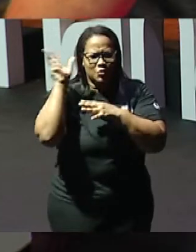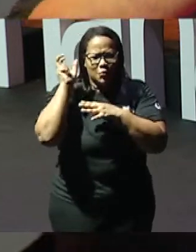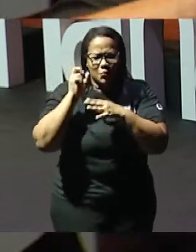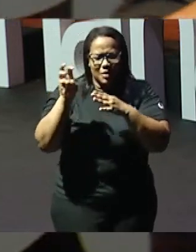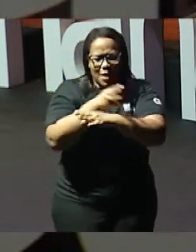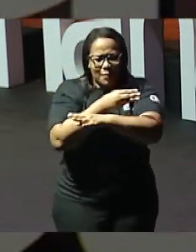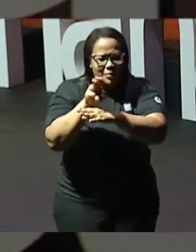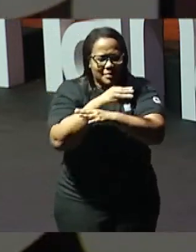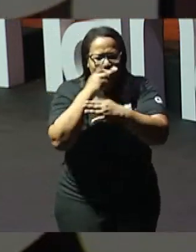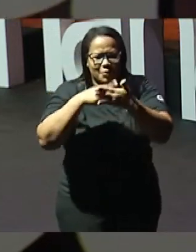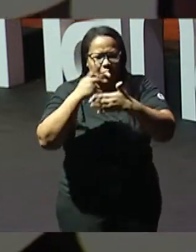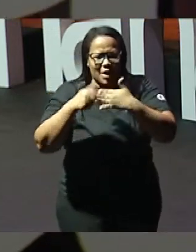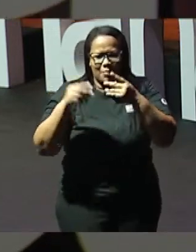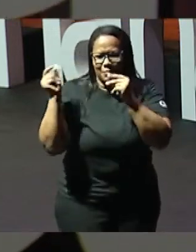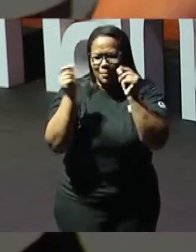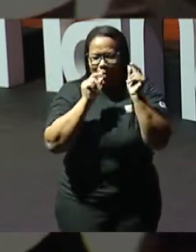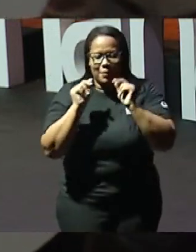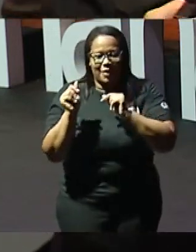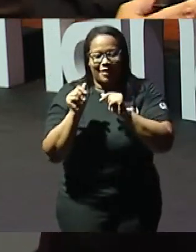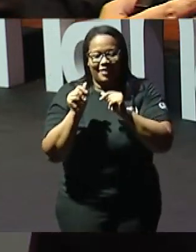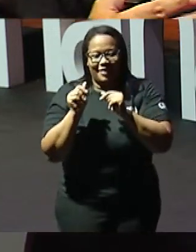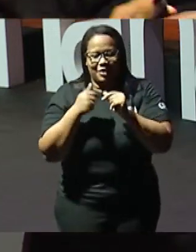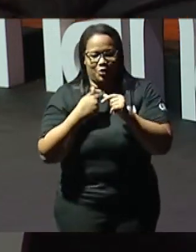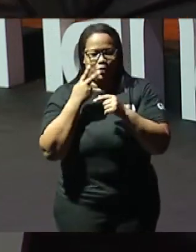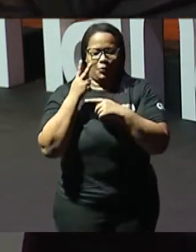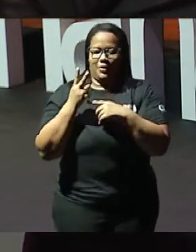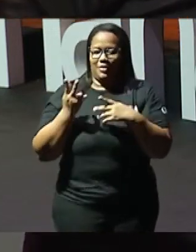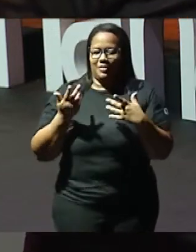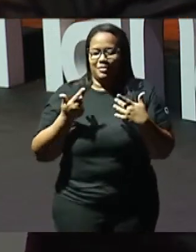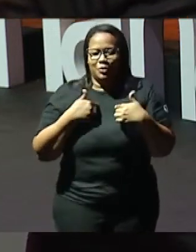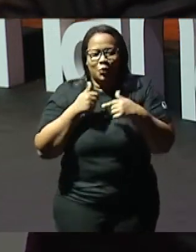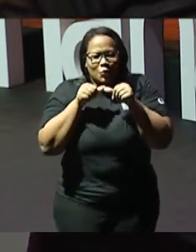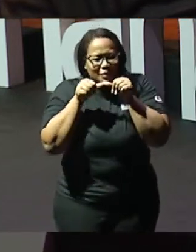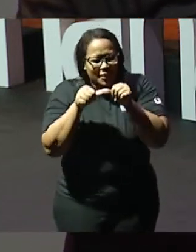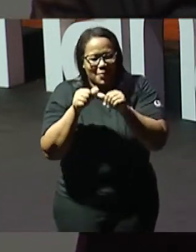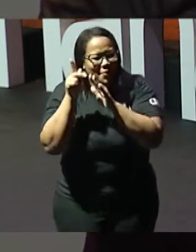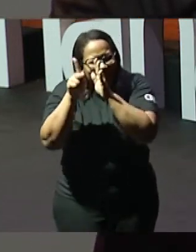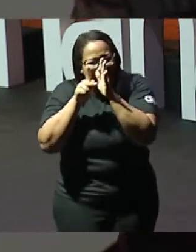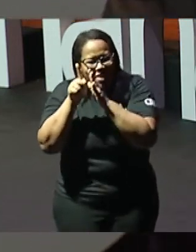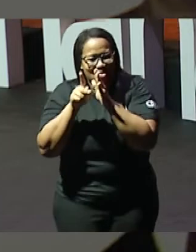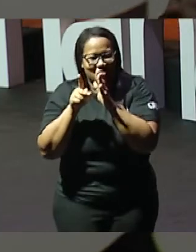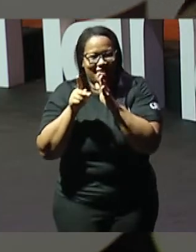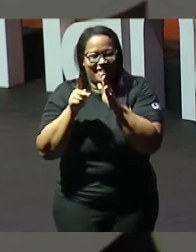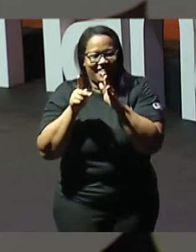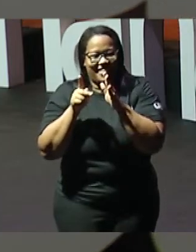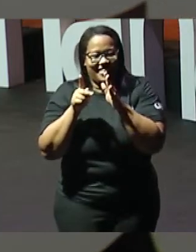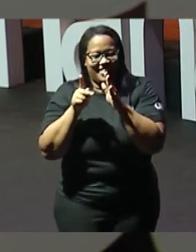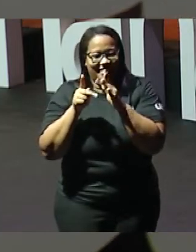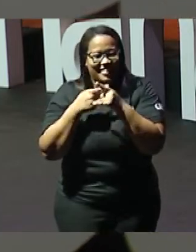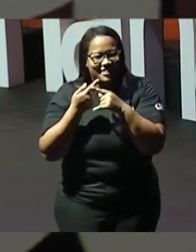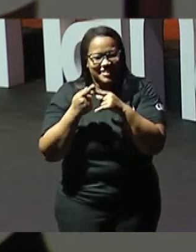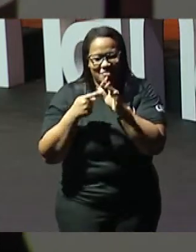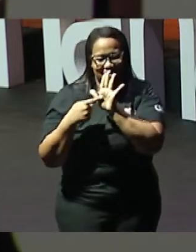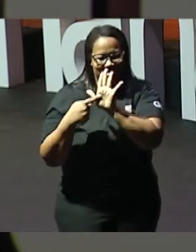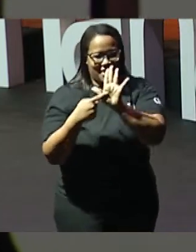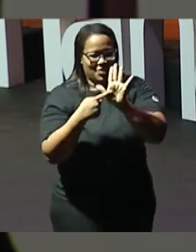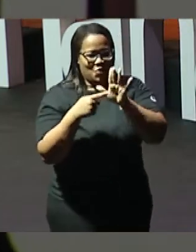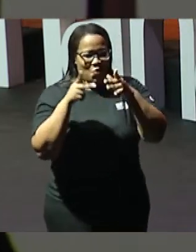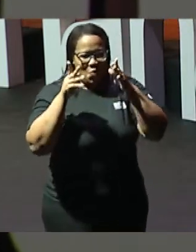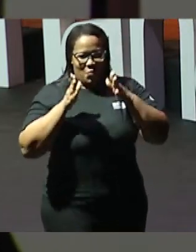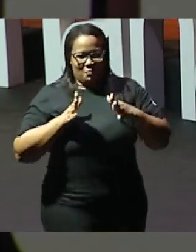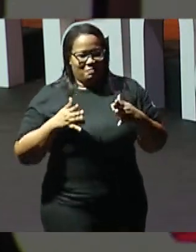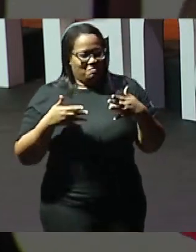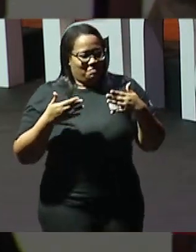papá y yo creo que yo todavía tengo la cámara a la mano el presentador se pone en el medio